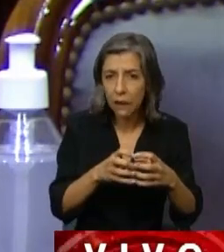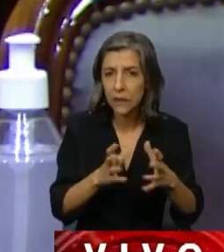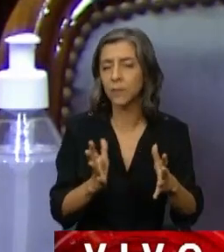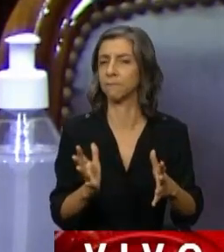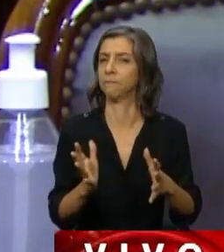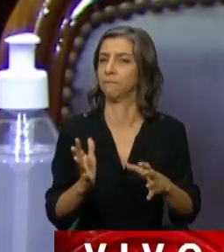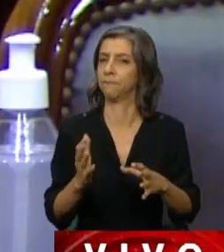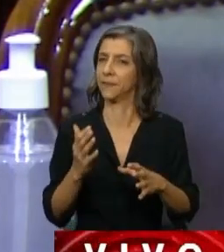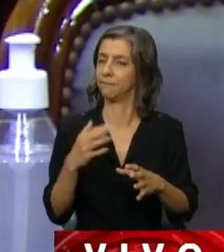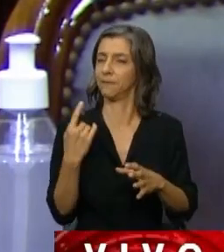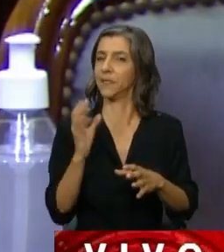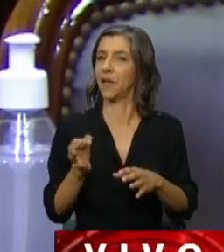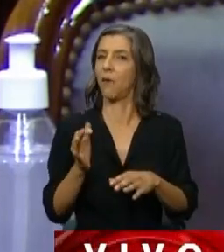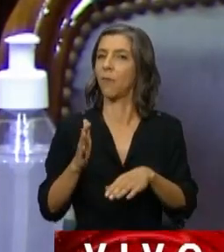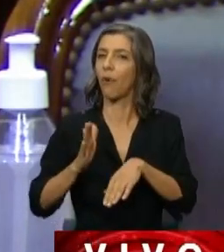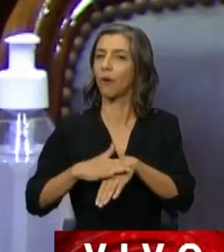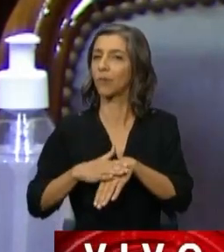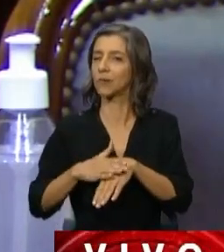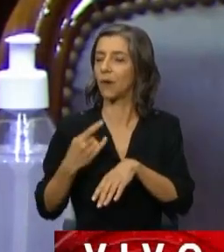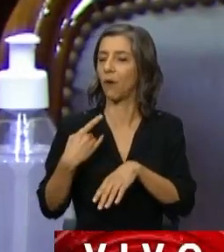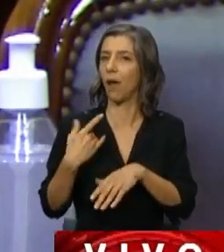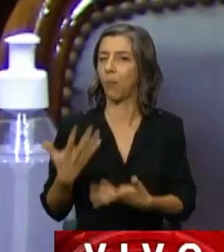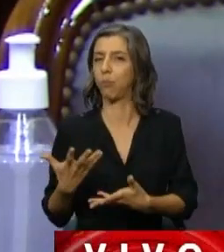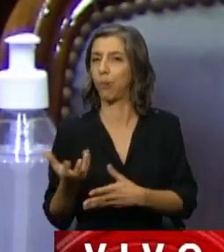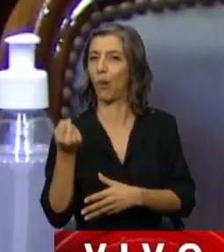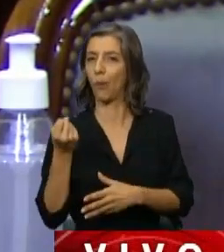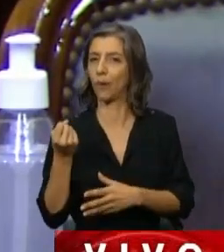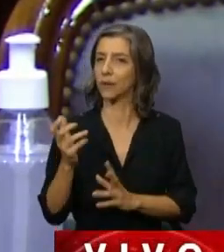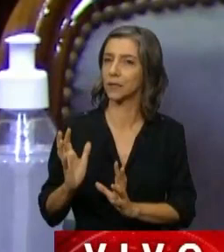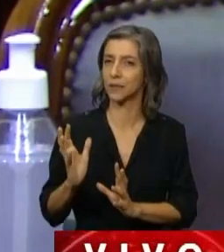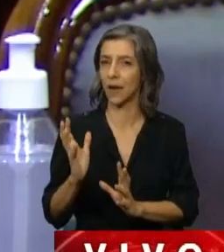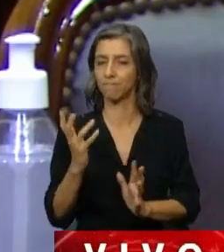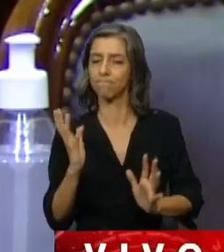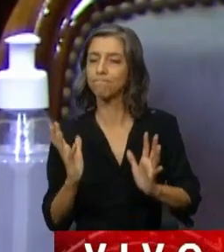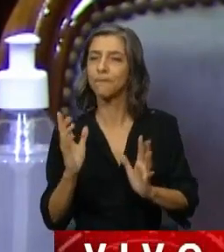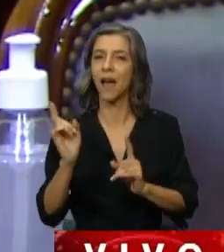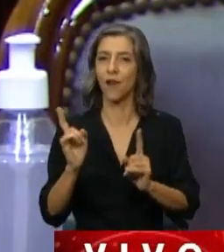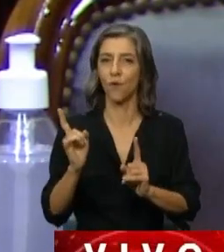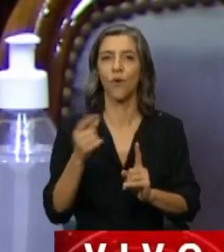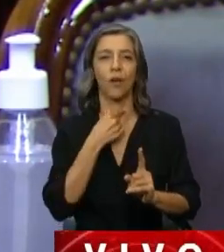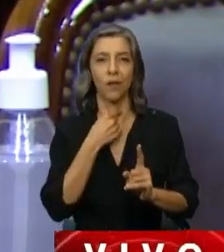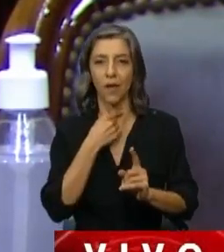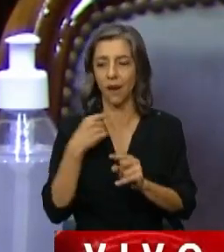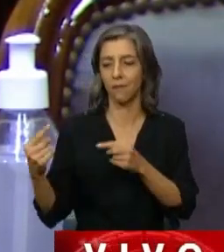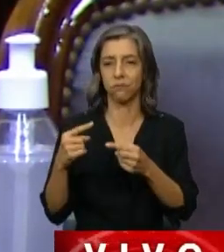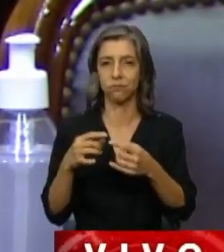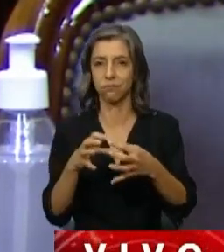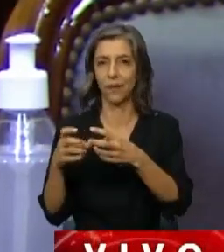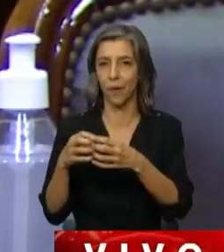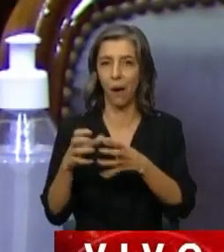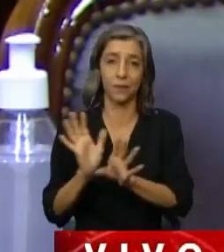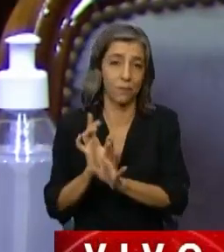político con los que se han planteado esta instancia de discusión a manos de la oposición